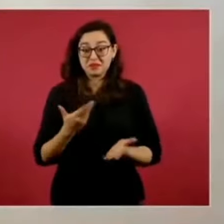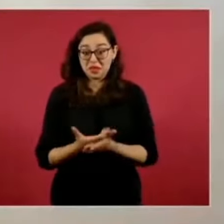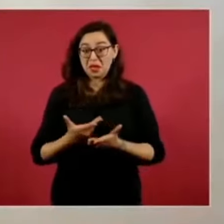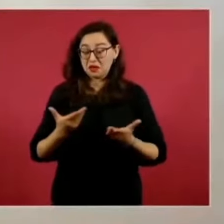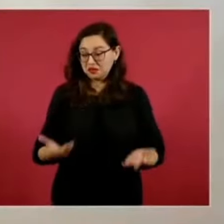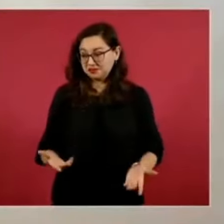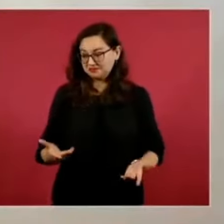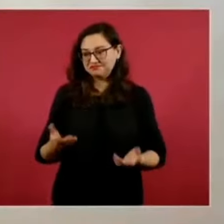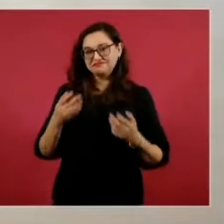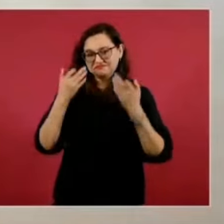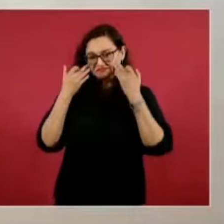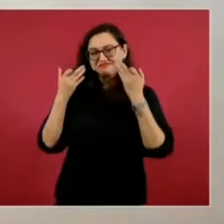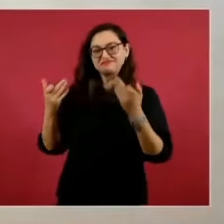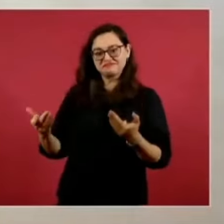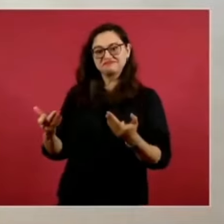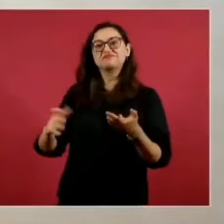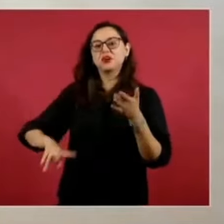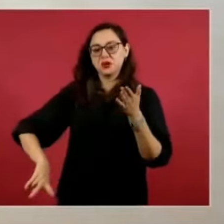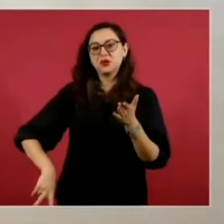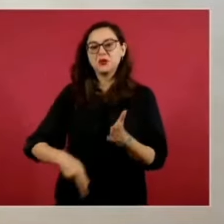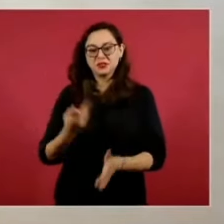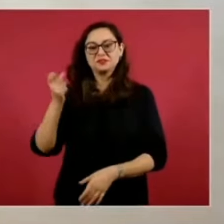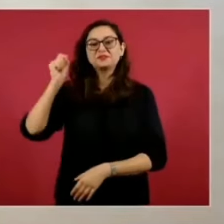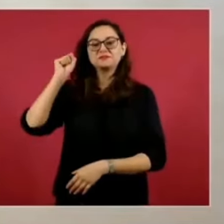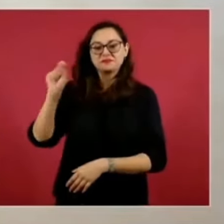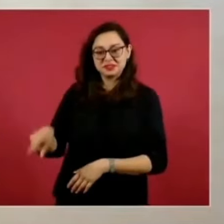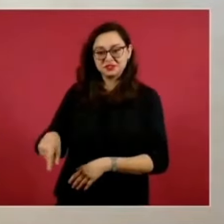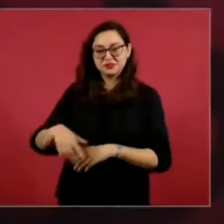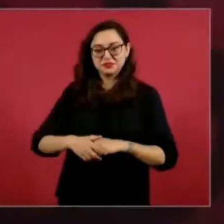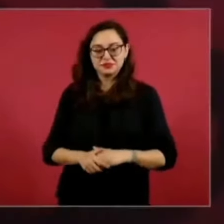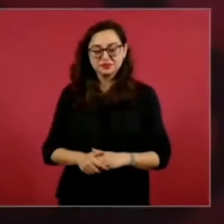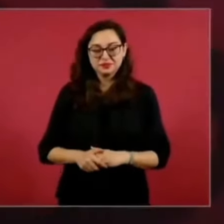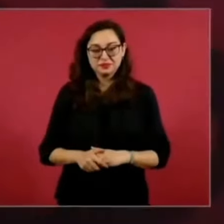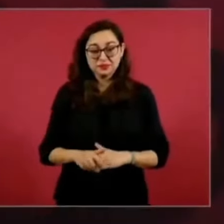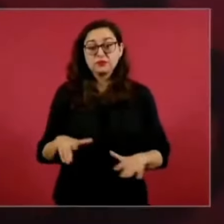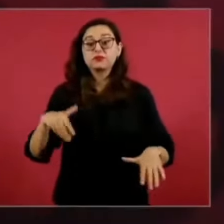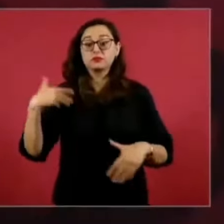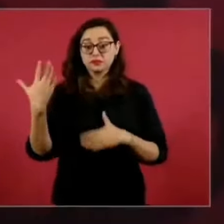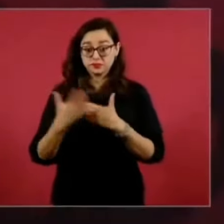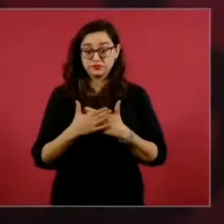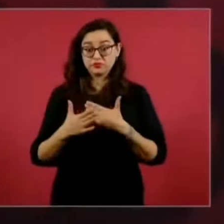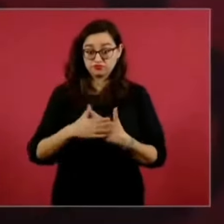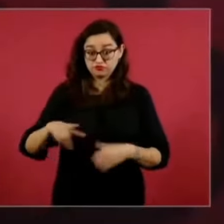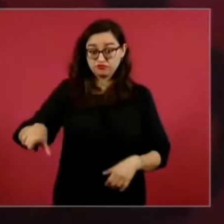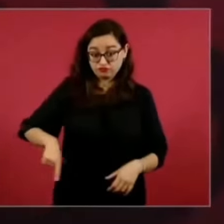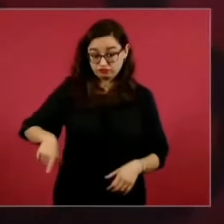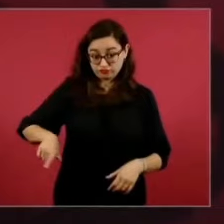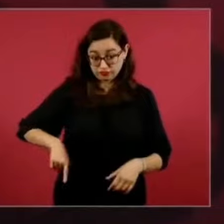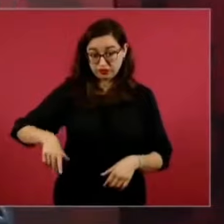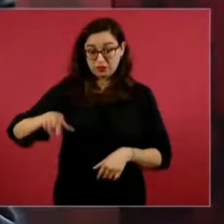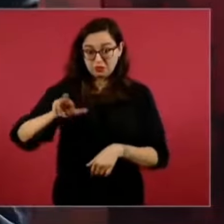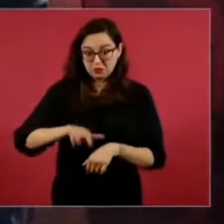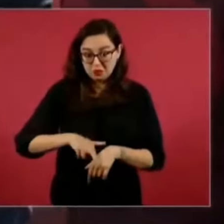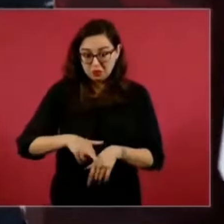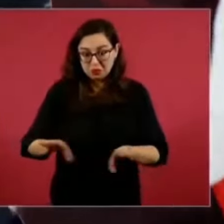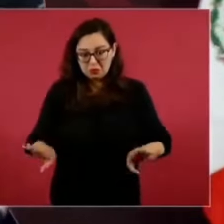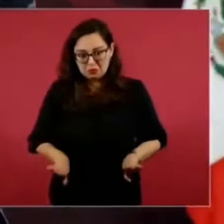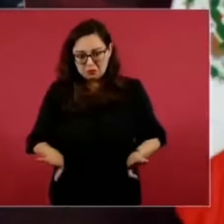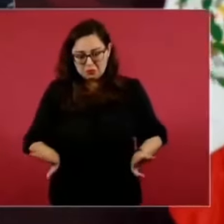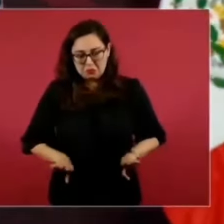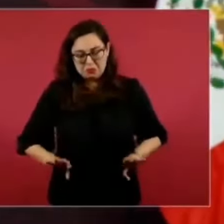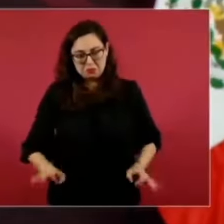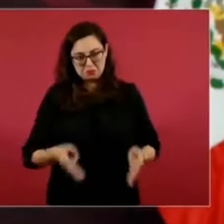de manifiesto el que va a gobernar Tabasco es una gente que tiene principios que